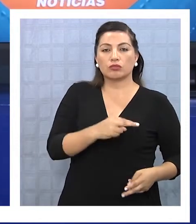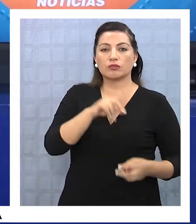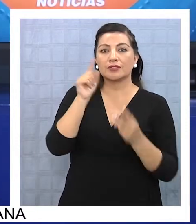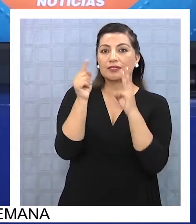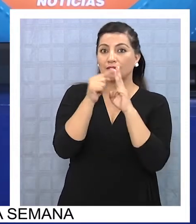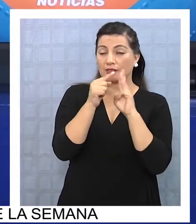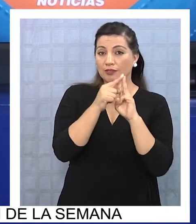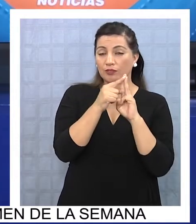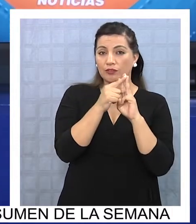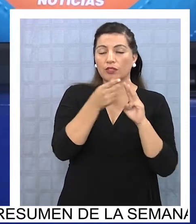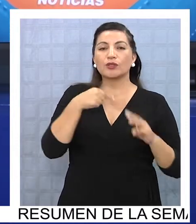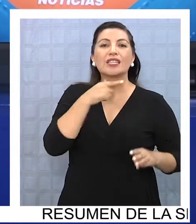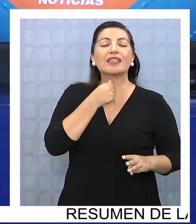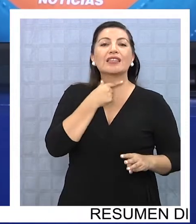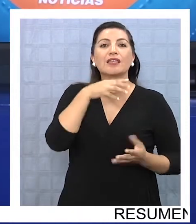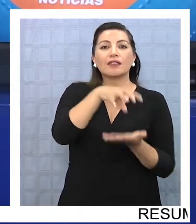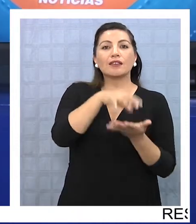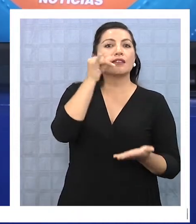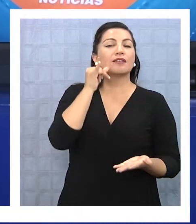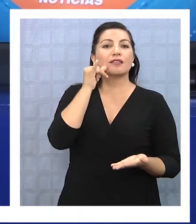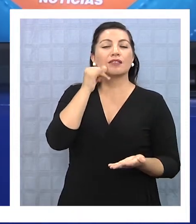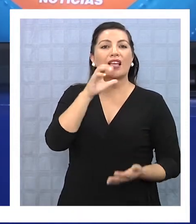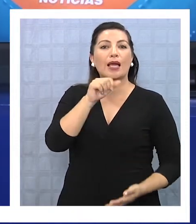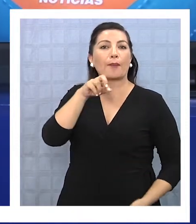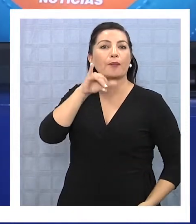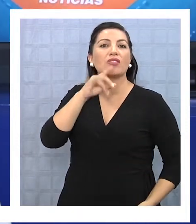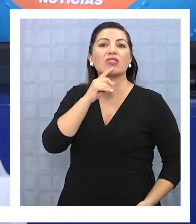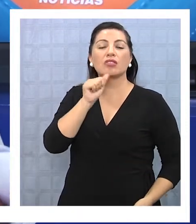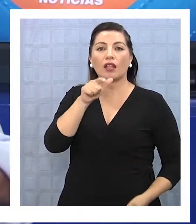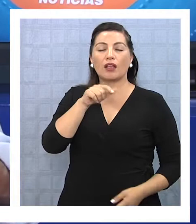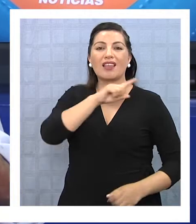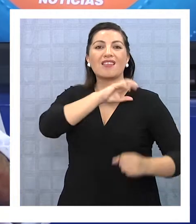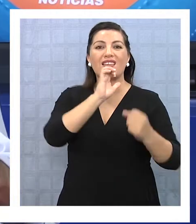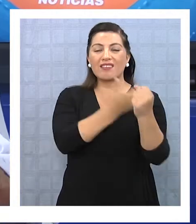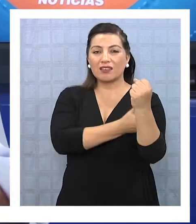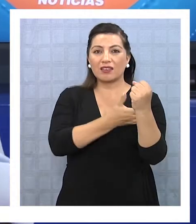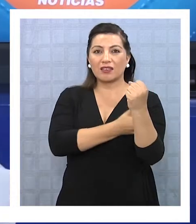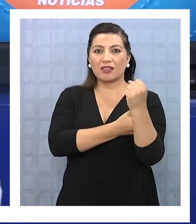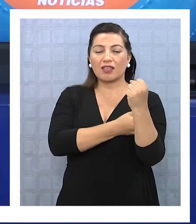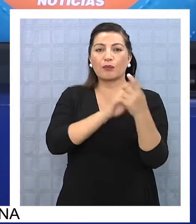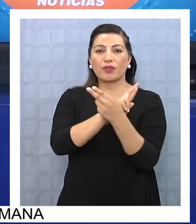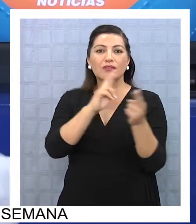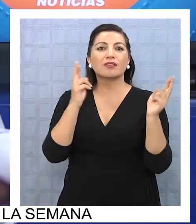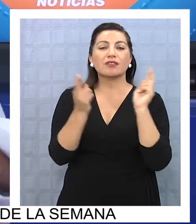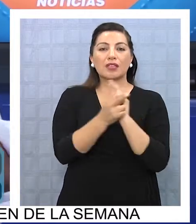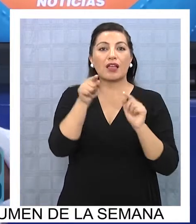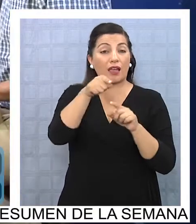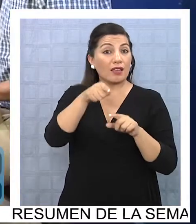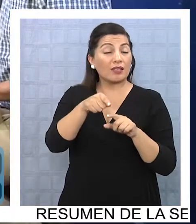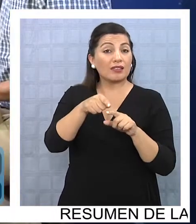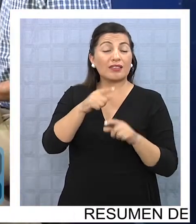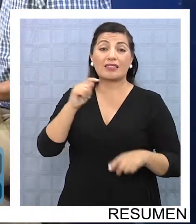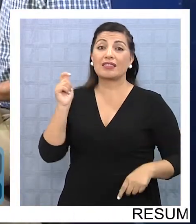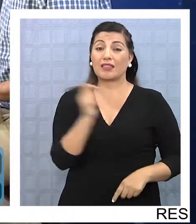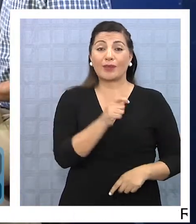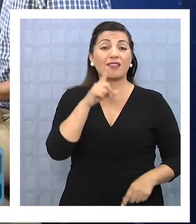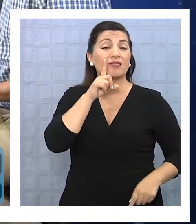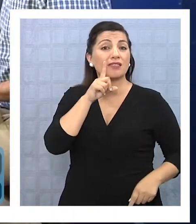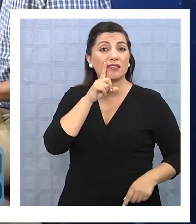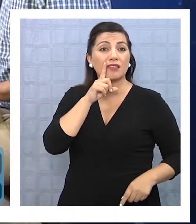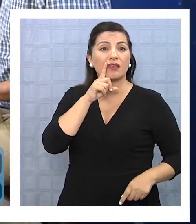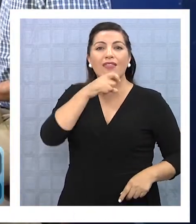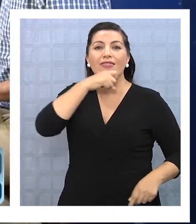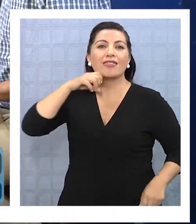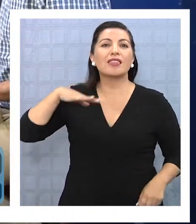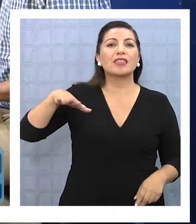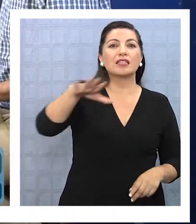nosotros. Tercero, queremos que esta región sea la capital de las energías renovables no convencionales, porque el potencial que tiene Tarapacá,